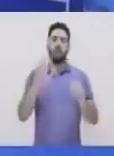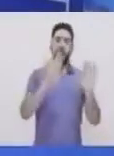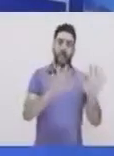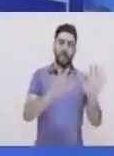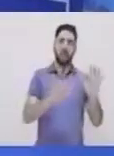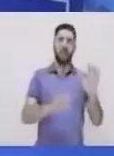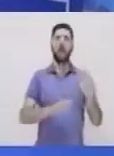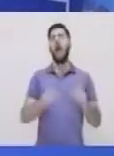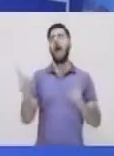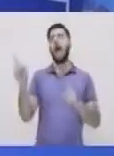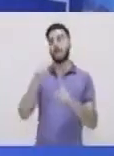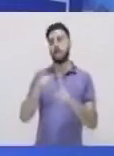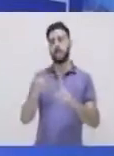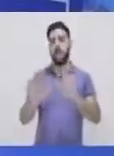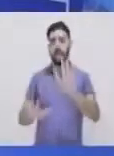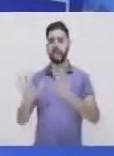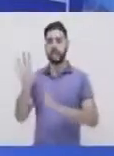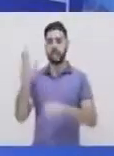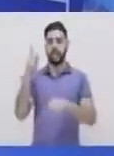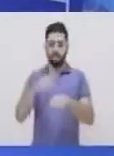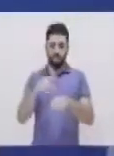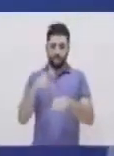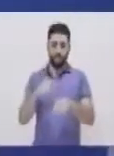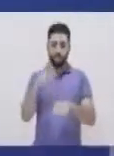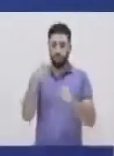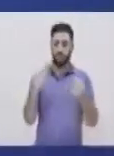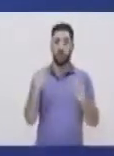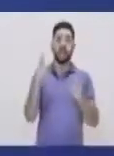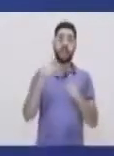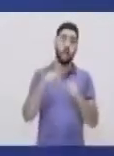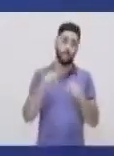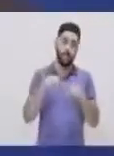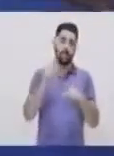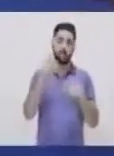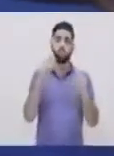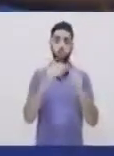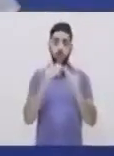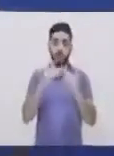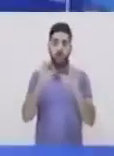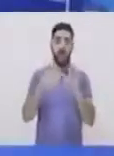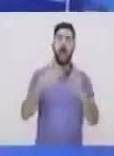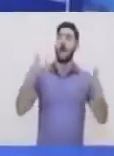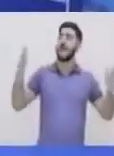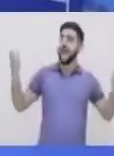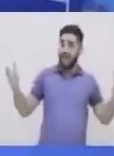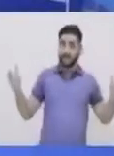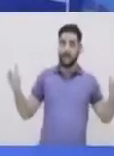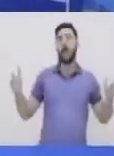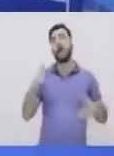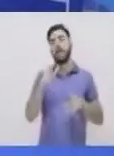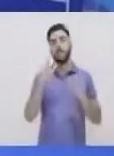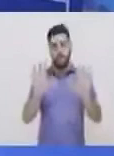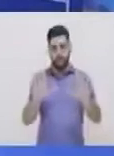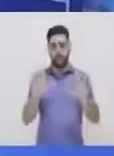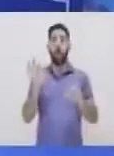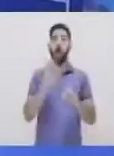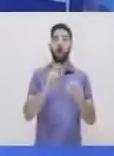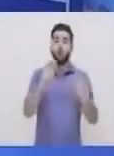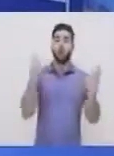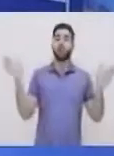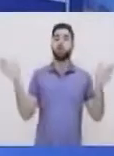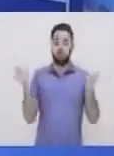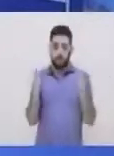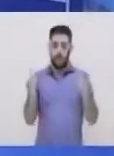15 veces en casa, dependiendo del espacio que tengamos. Si tenemos un espacio amplio, vamos a hacer 10 repeticiones.